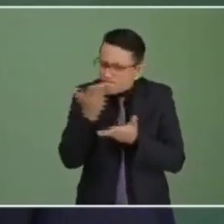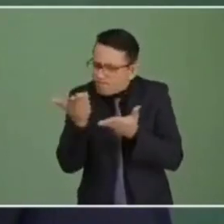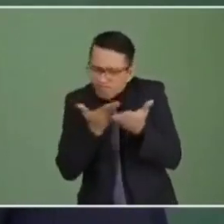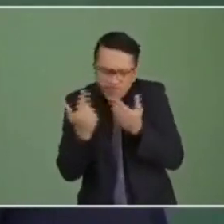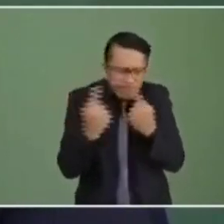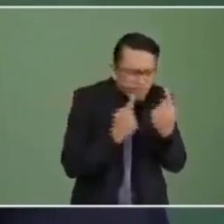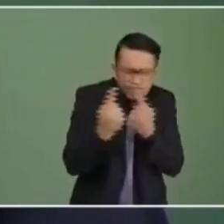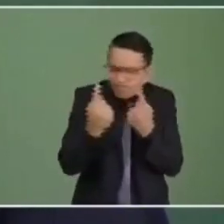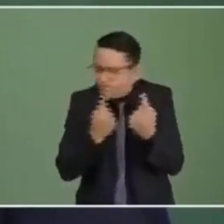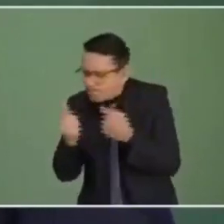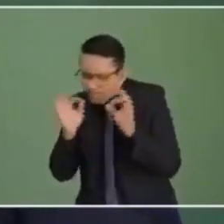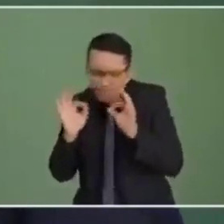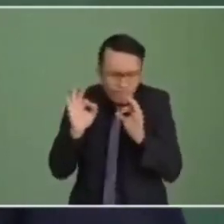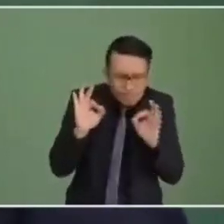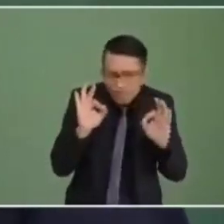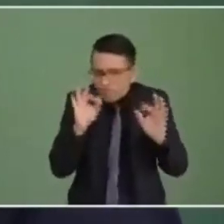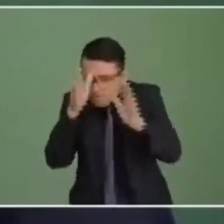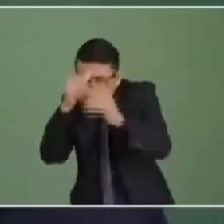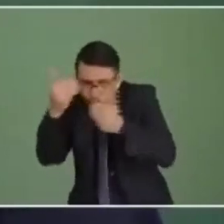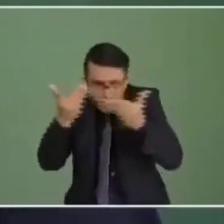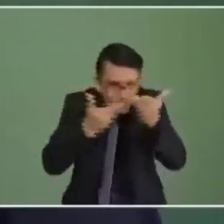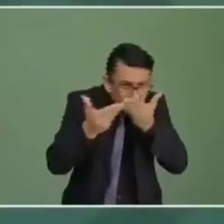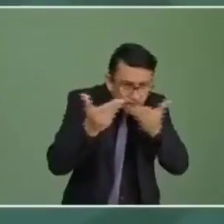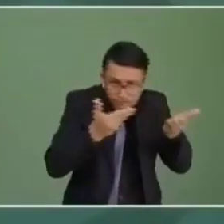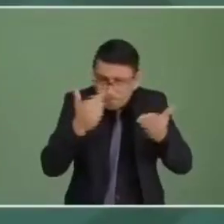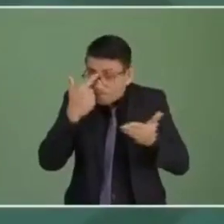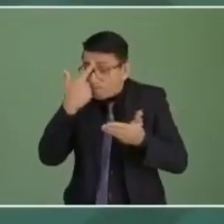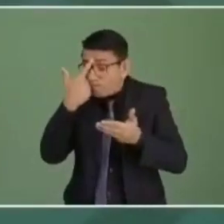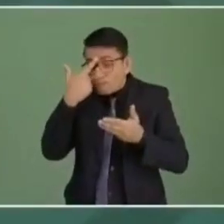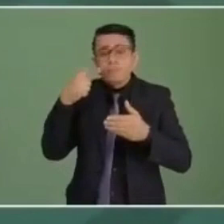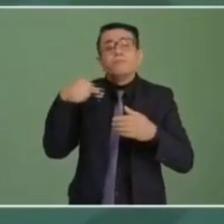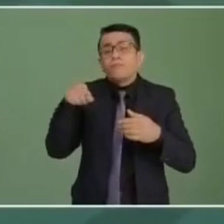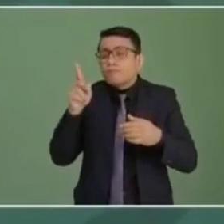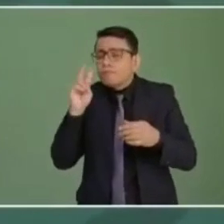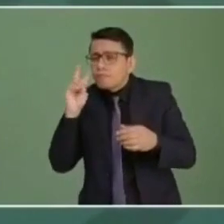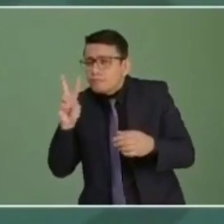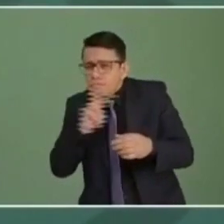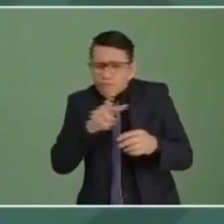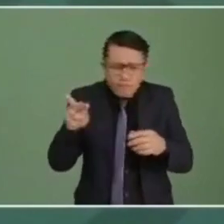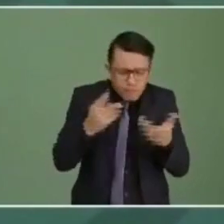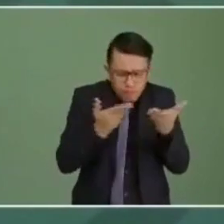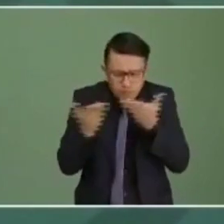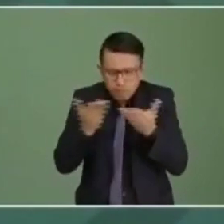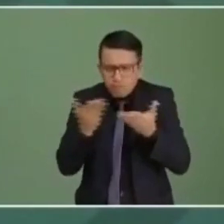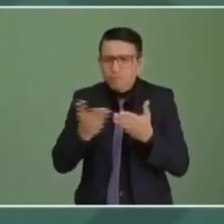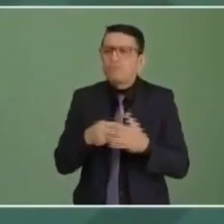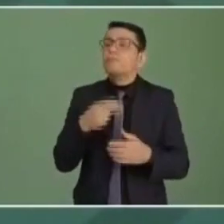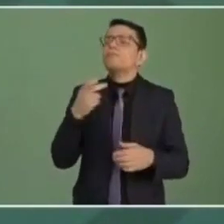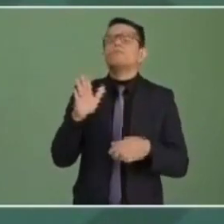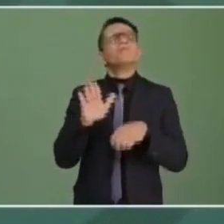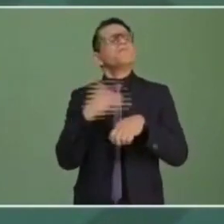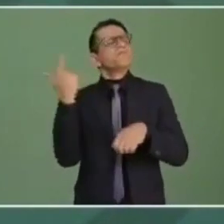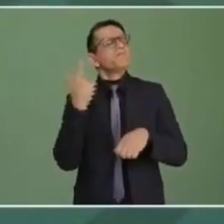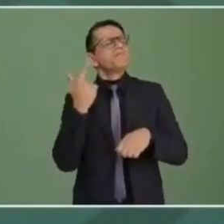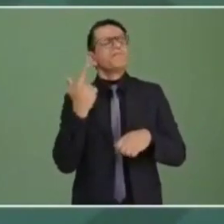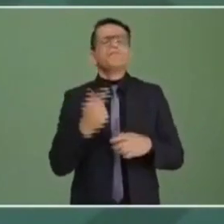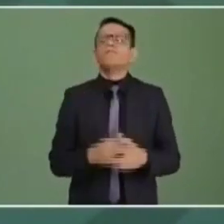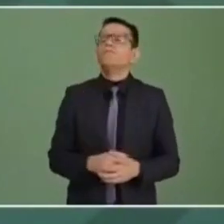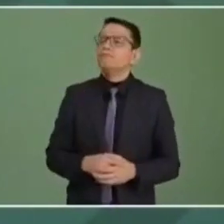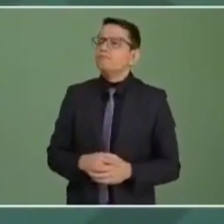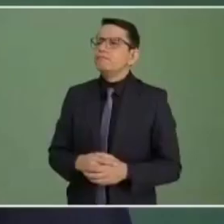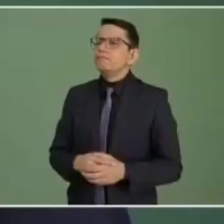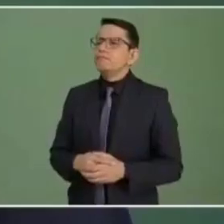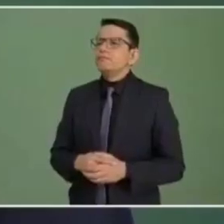ciudadano diga, a ver, sí queremos enjuiciar a Salinas. ¿Por qué?